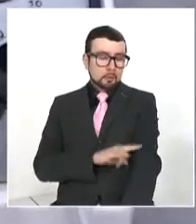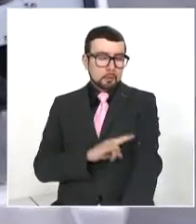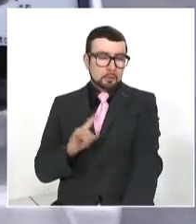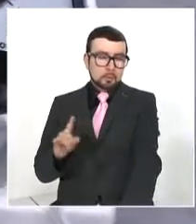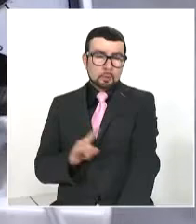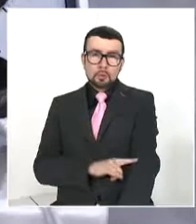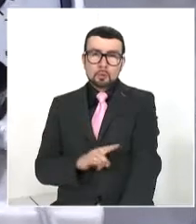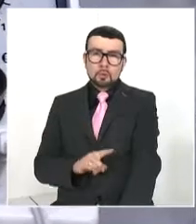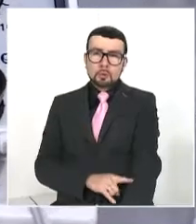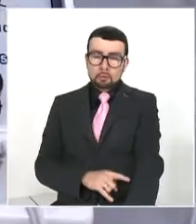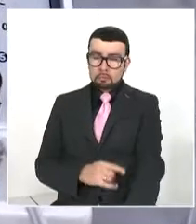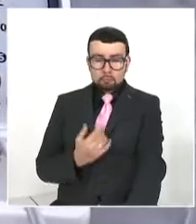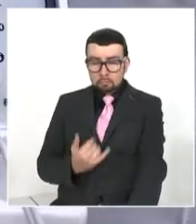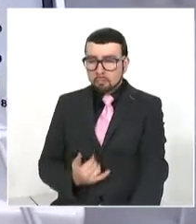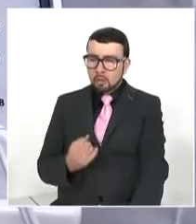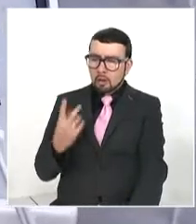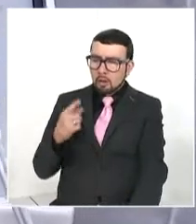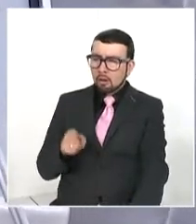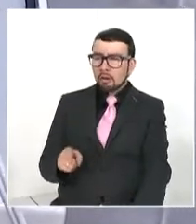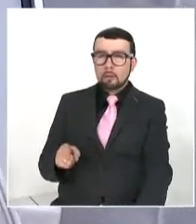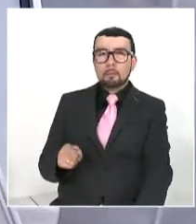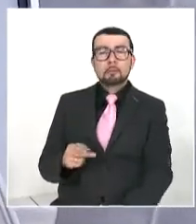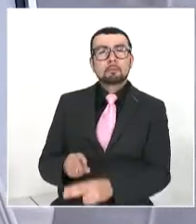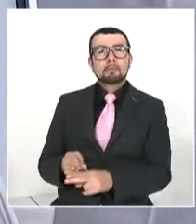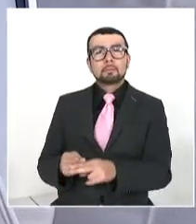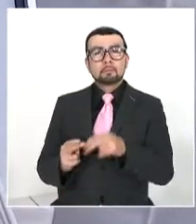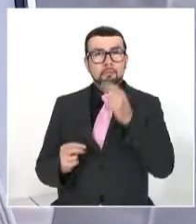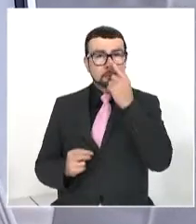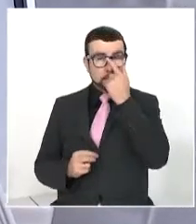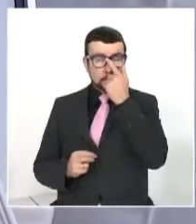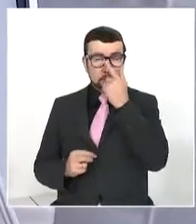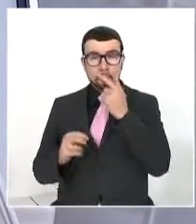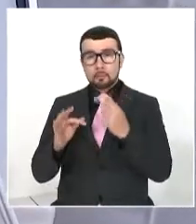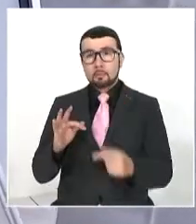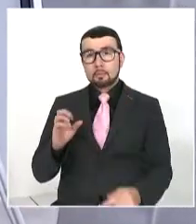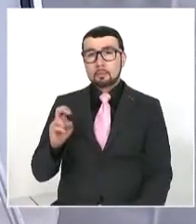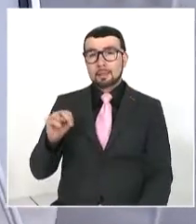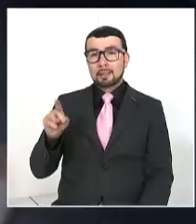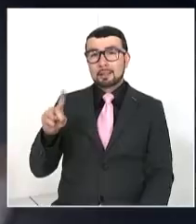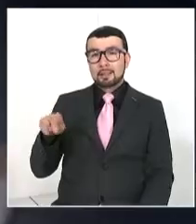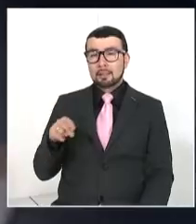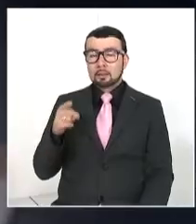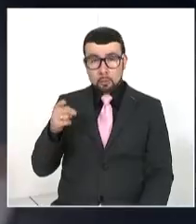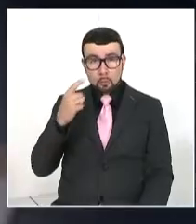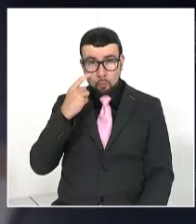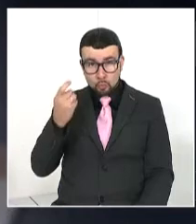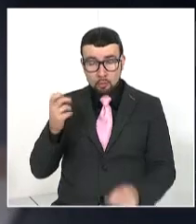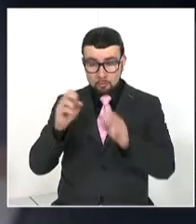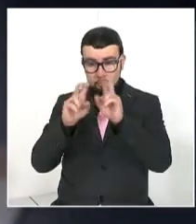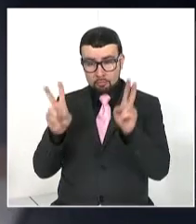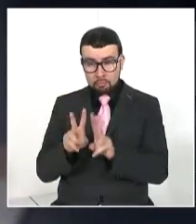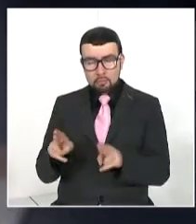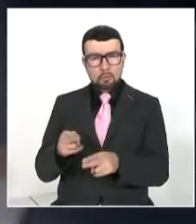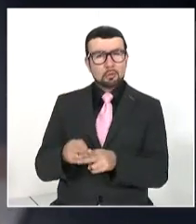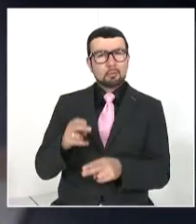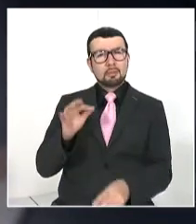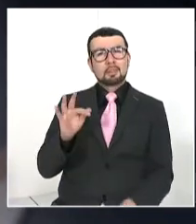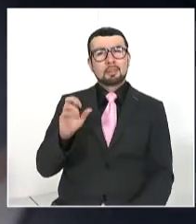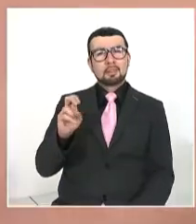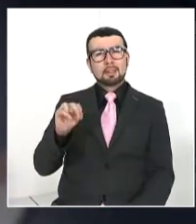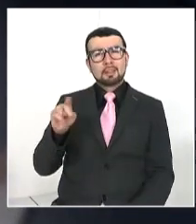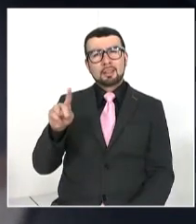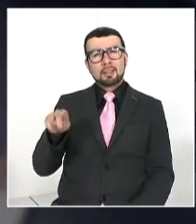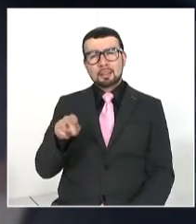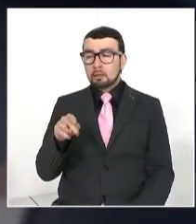Esto es basado en algo que se llama el TENS. TENS, para que busquen en casa en TENS si tienen la oportunidad. Y